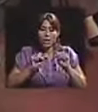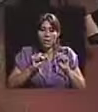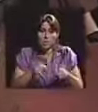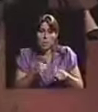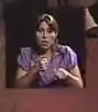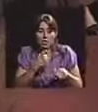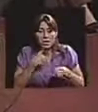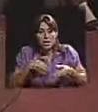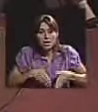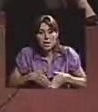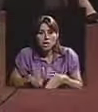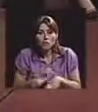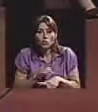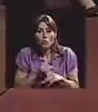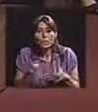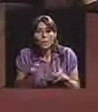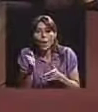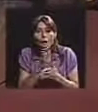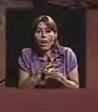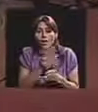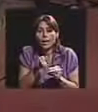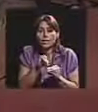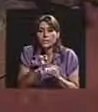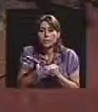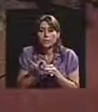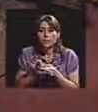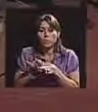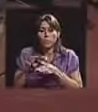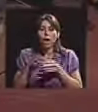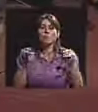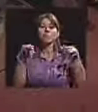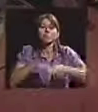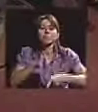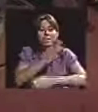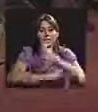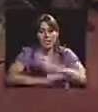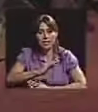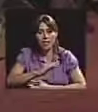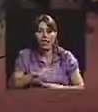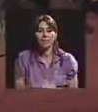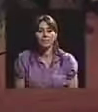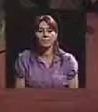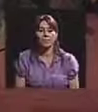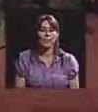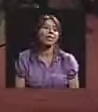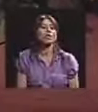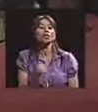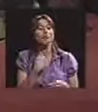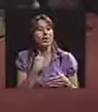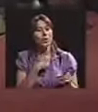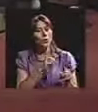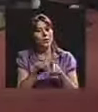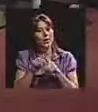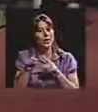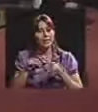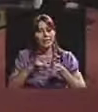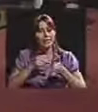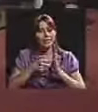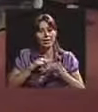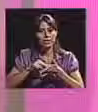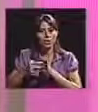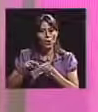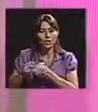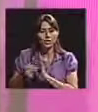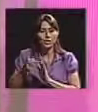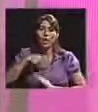múltiples factores me da una condición de discapacidad. Yo tengo, por ejemplo, hablando de definiciones, la ley que nos rige, digamos, en cuanto a